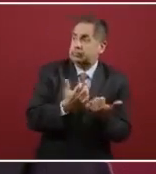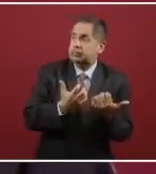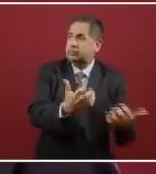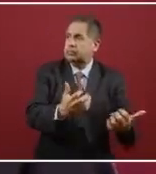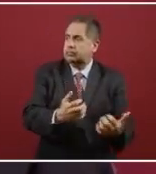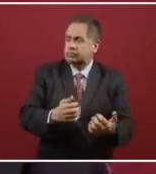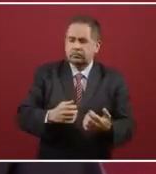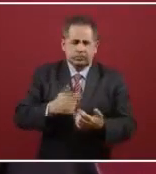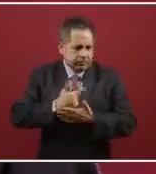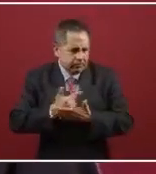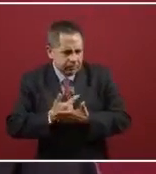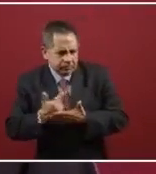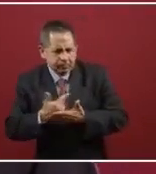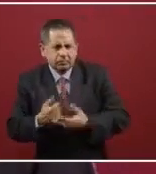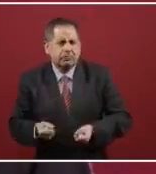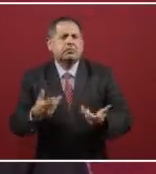y solo